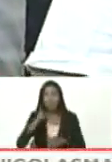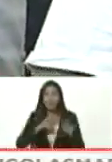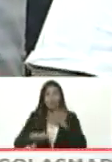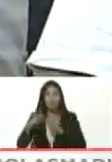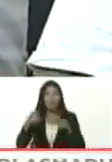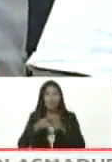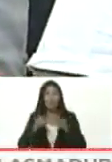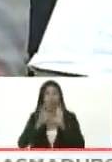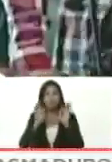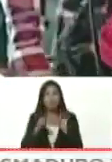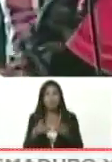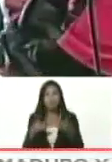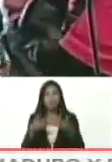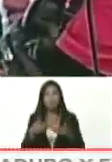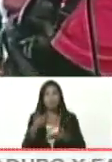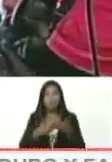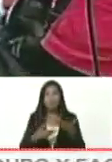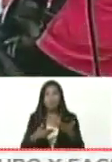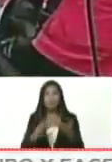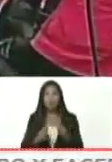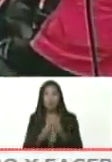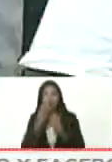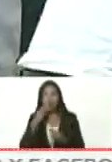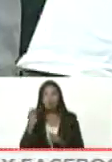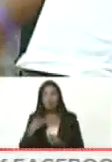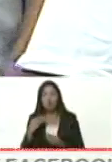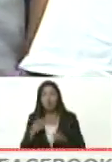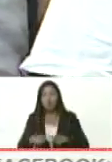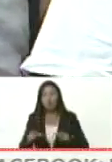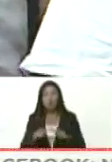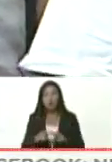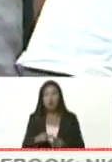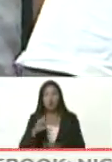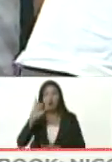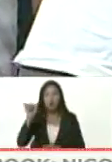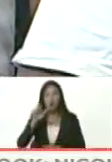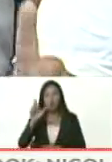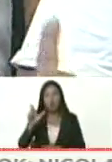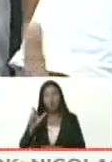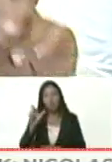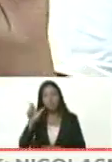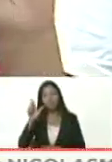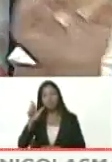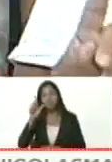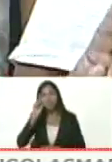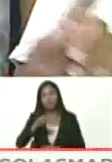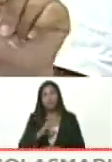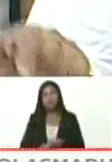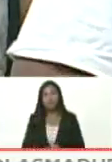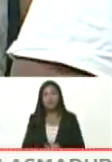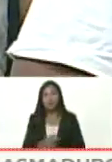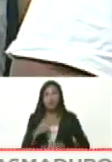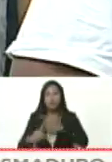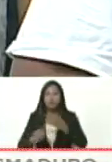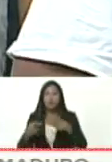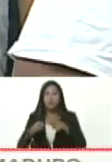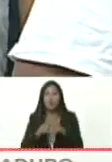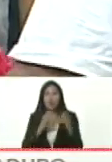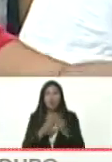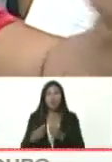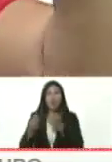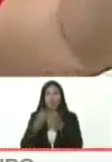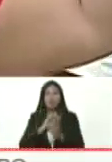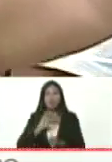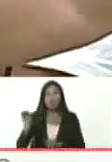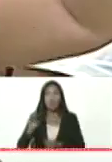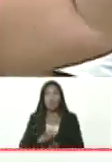y que está dispuesto, junto con los jóvenes del barrio, JP, SUCLAC, ayudar a la producción económica de nuestro país.